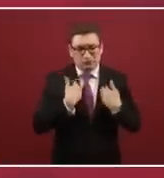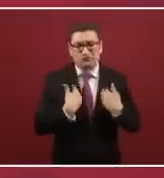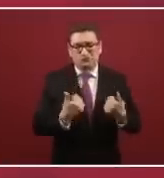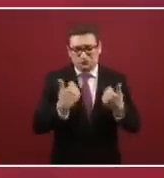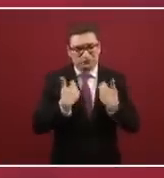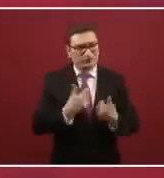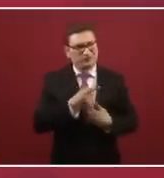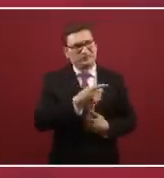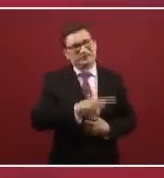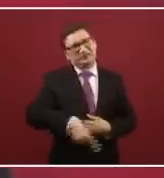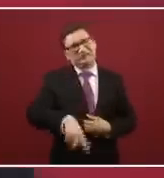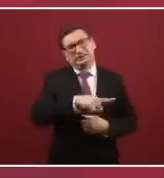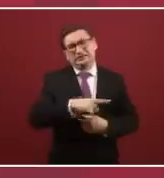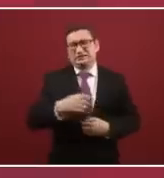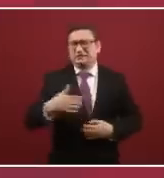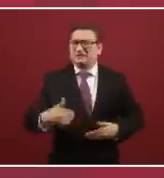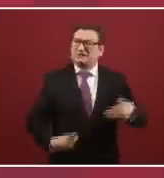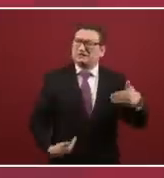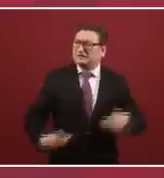Están molestísimos